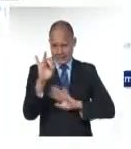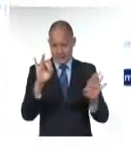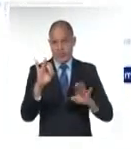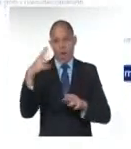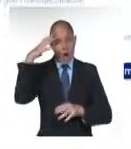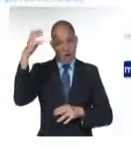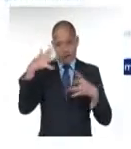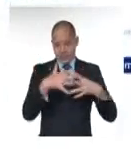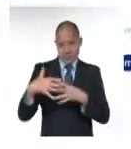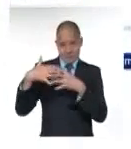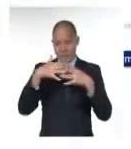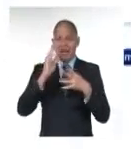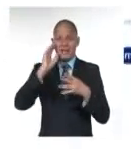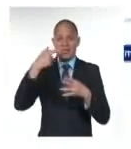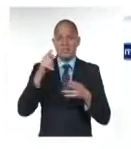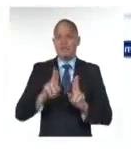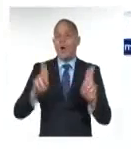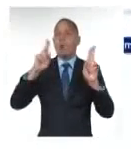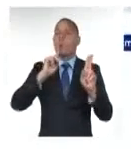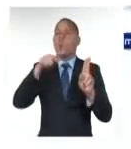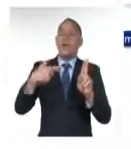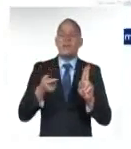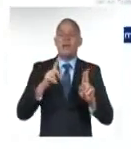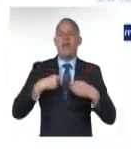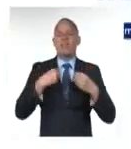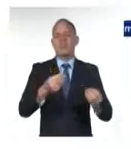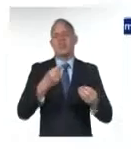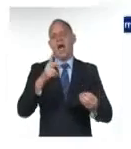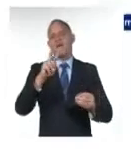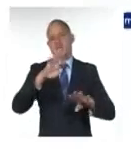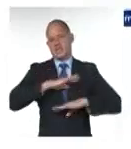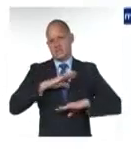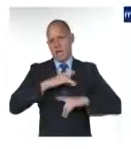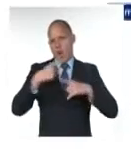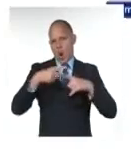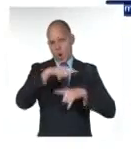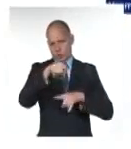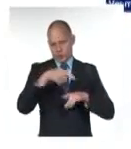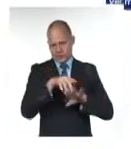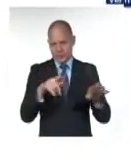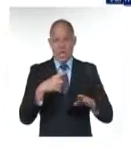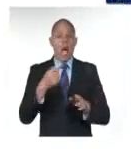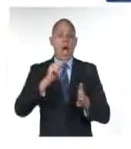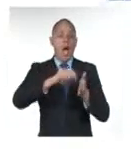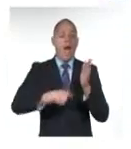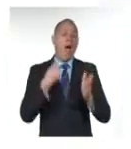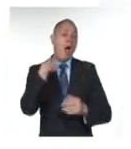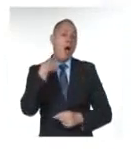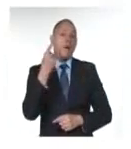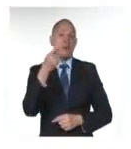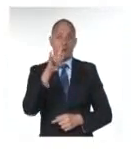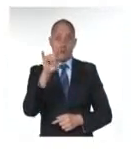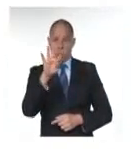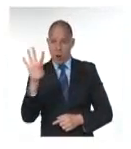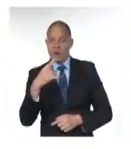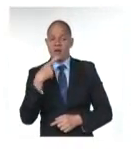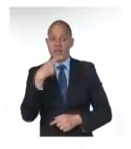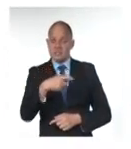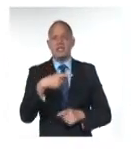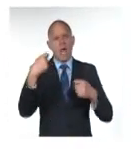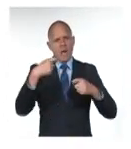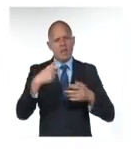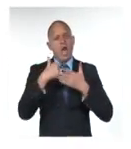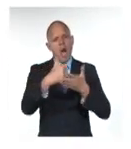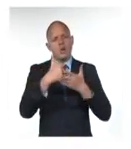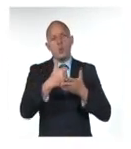Unidos incumple unilateral e injustificadamente la obligación suscrita en 1994 de asegurar la migración legal a